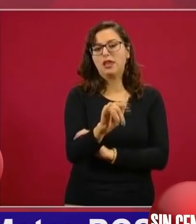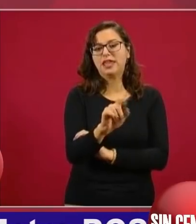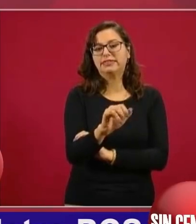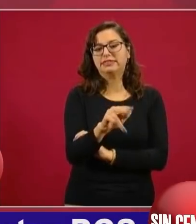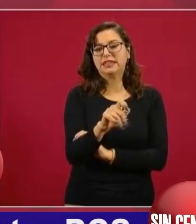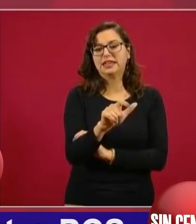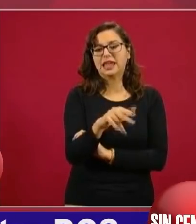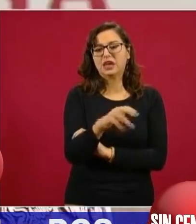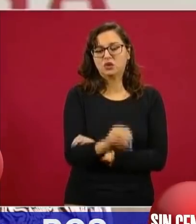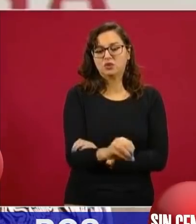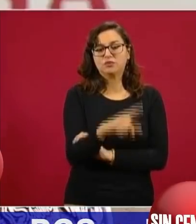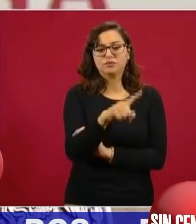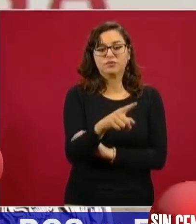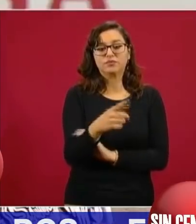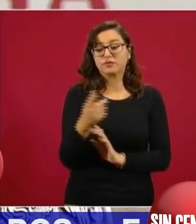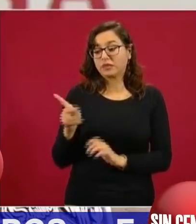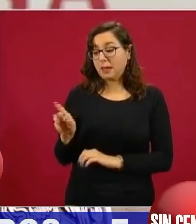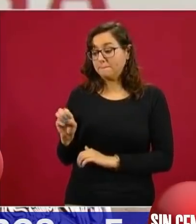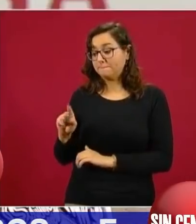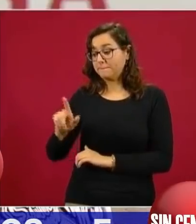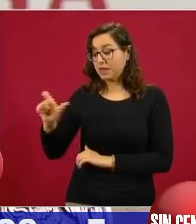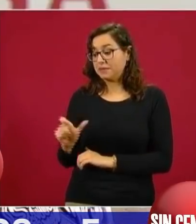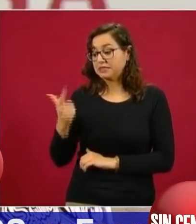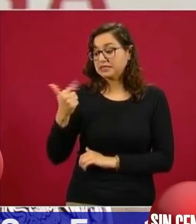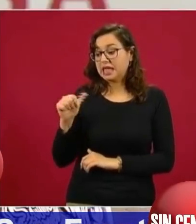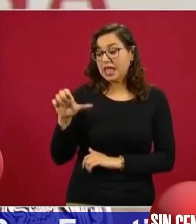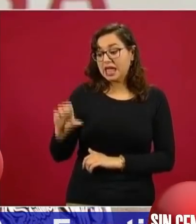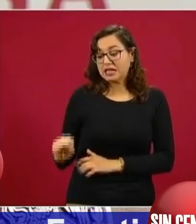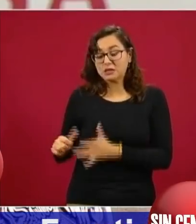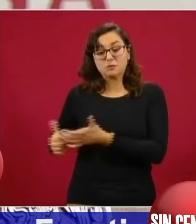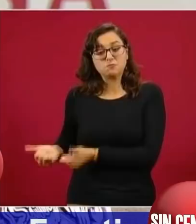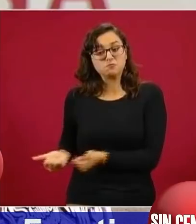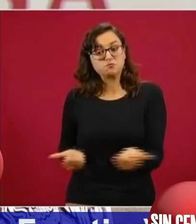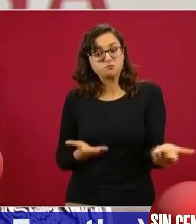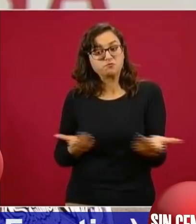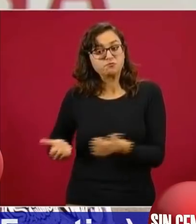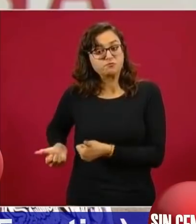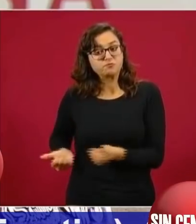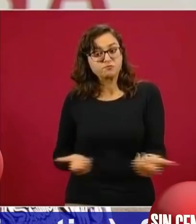Se le entrega el gas, Pemex le tiene que entregar el gas